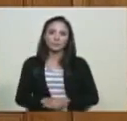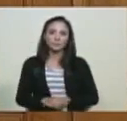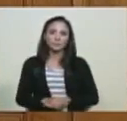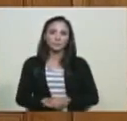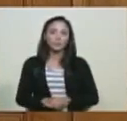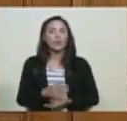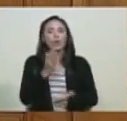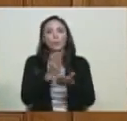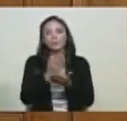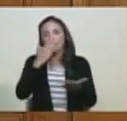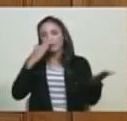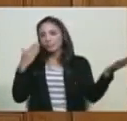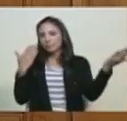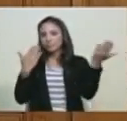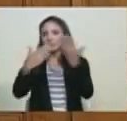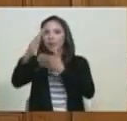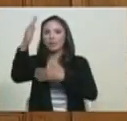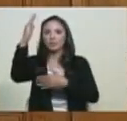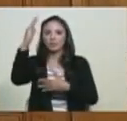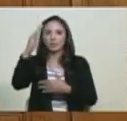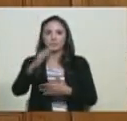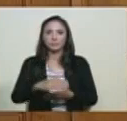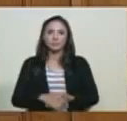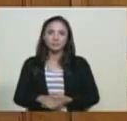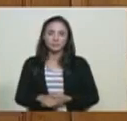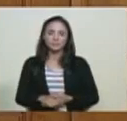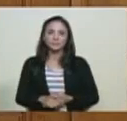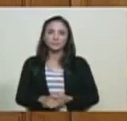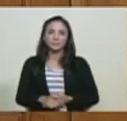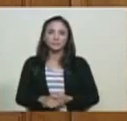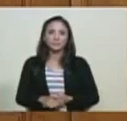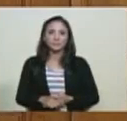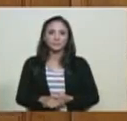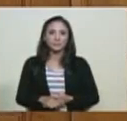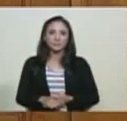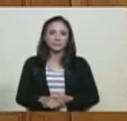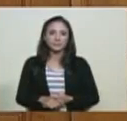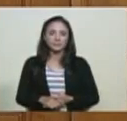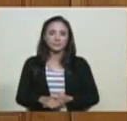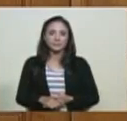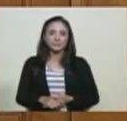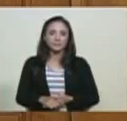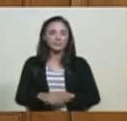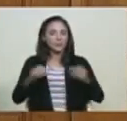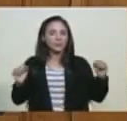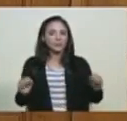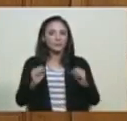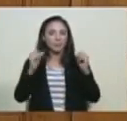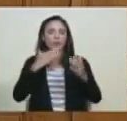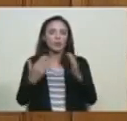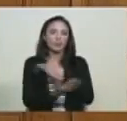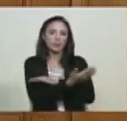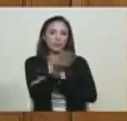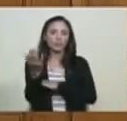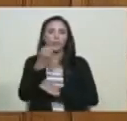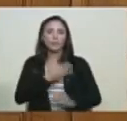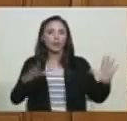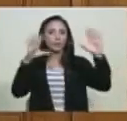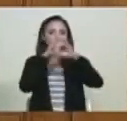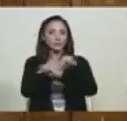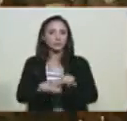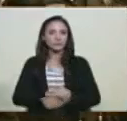Digo siempre desde mi corazón, hasta la victoria siempre, Venezuela. Venceremos. Gracias. Buenas